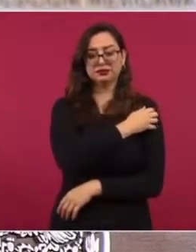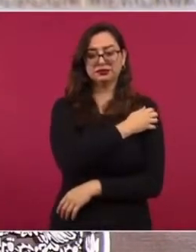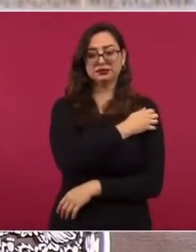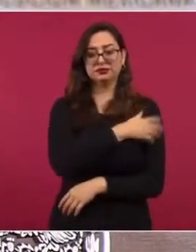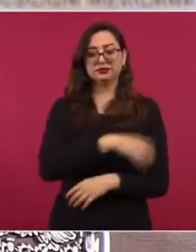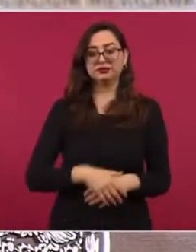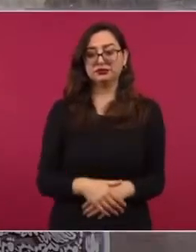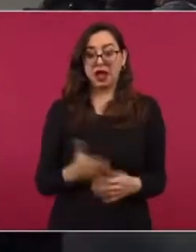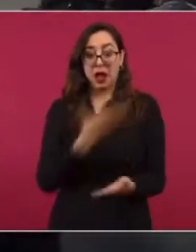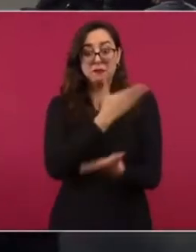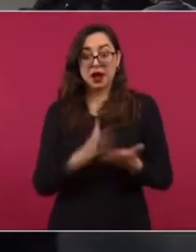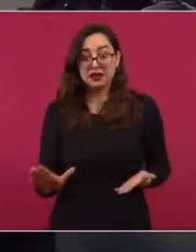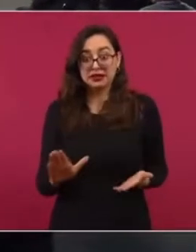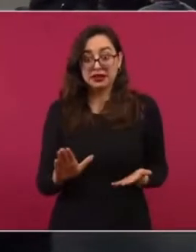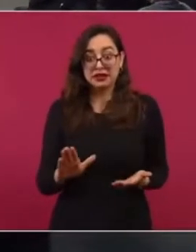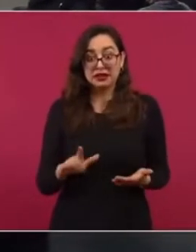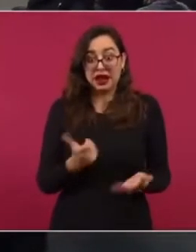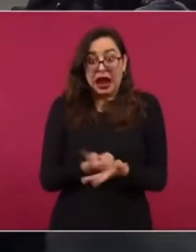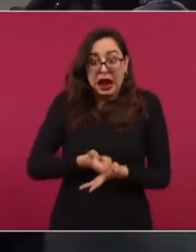le suben el precio.